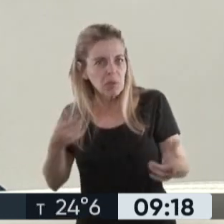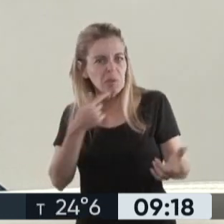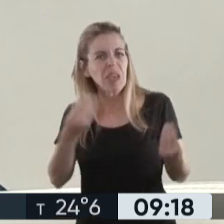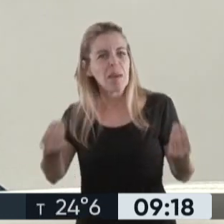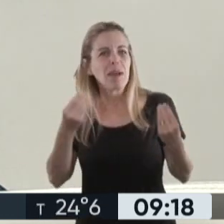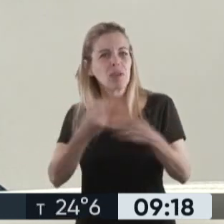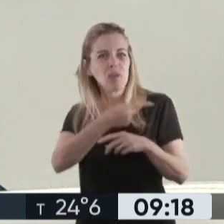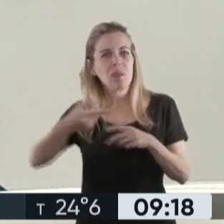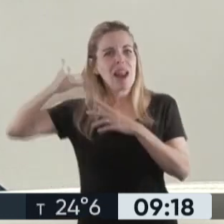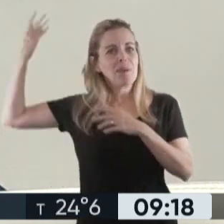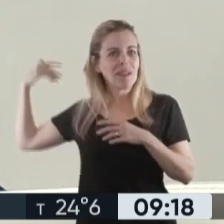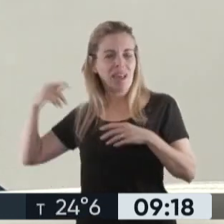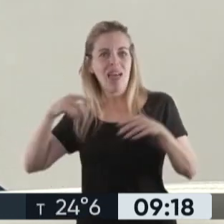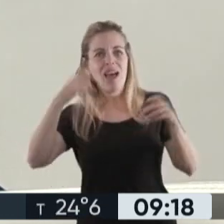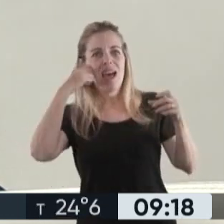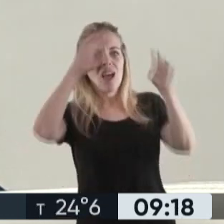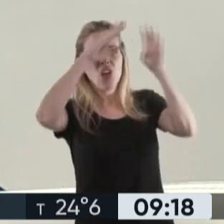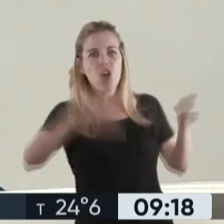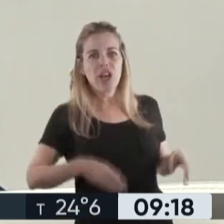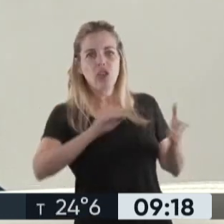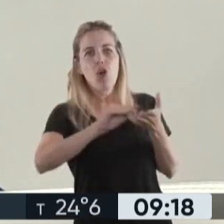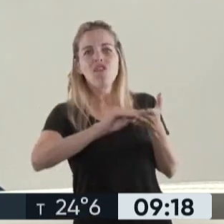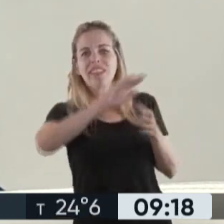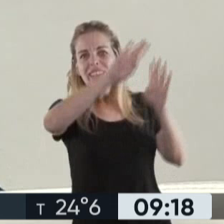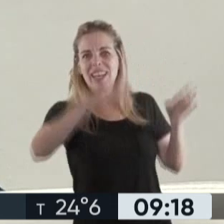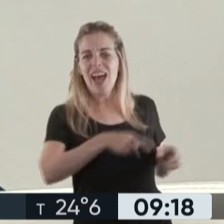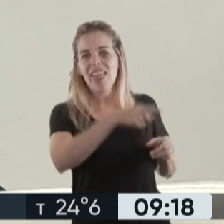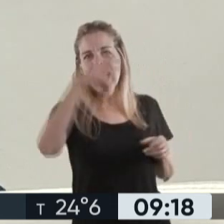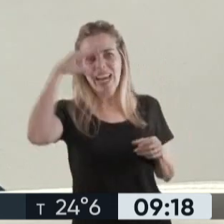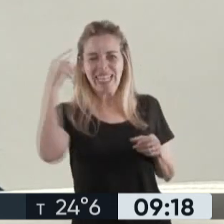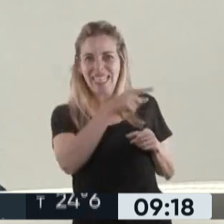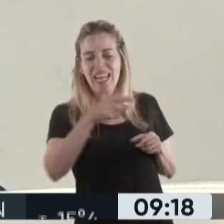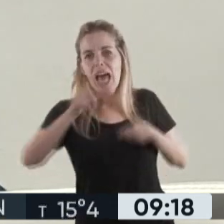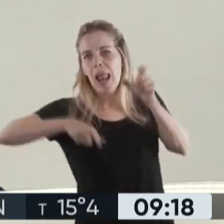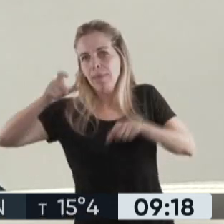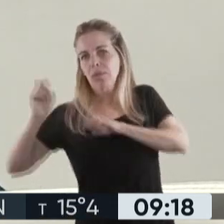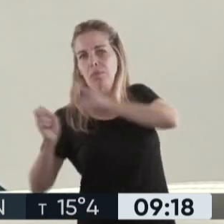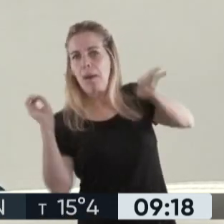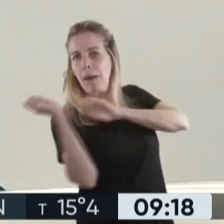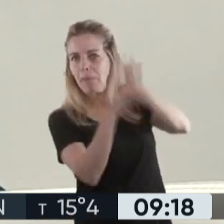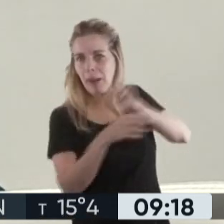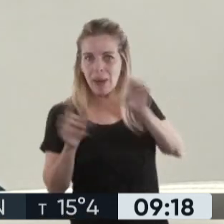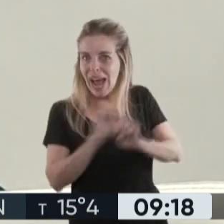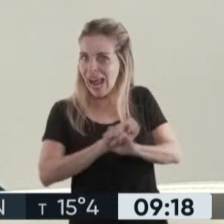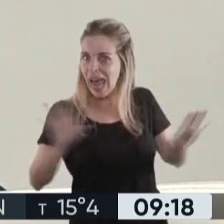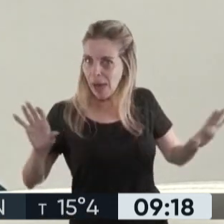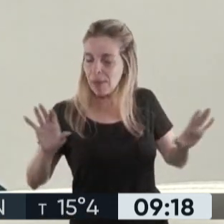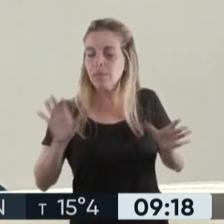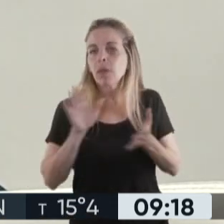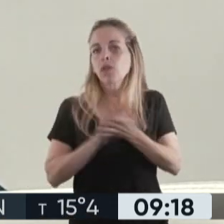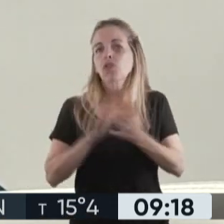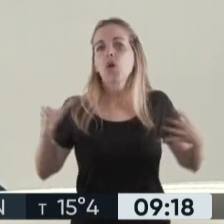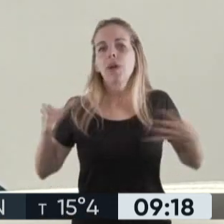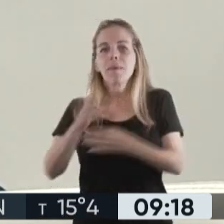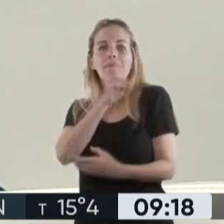para que haya algún tipo de declaración pública vía Twitter del presidente. Esa es la otra pregunta. Y después, con respecto al gabinete, si se